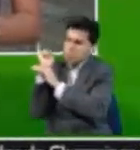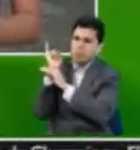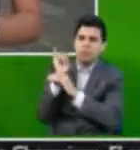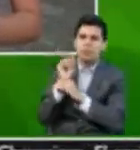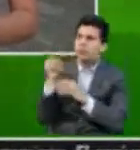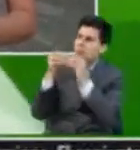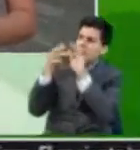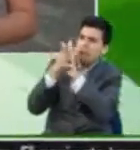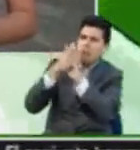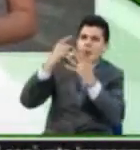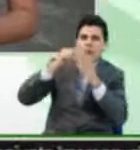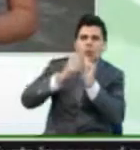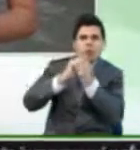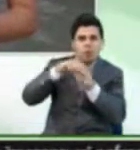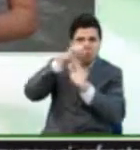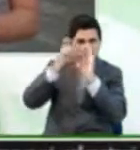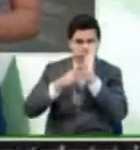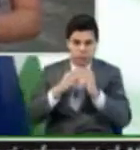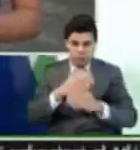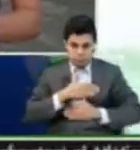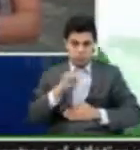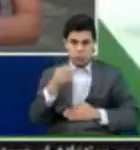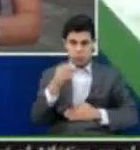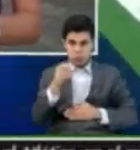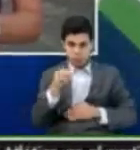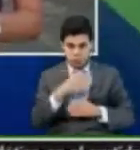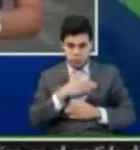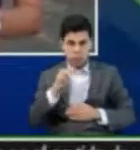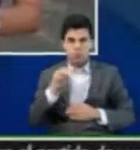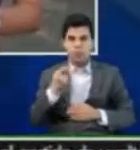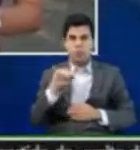información deportiva del Gran Santander. Con la cámara de John León, informó Mónica Hernández para Oriente Noticias.